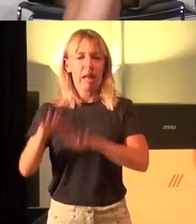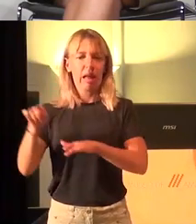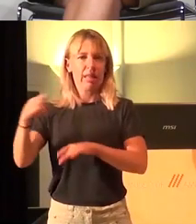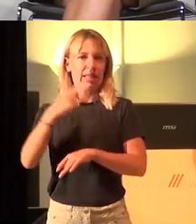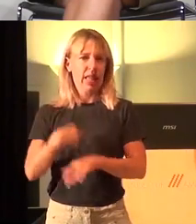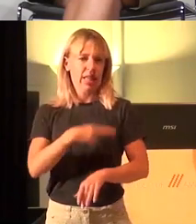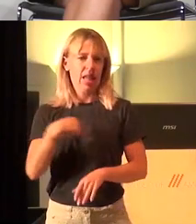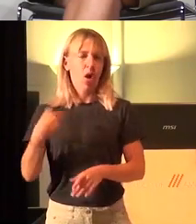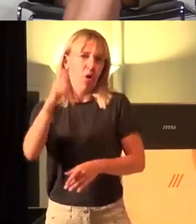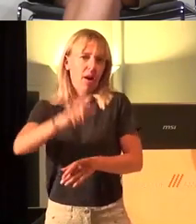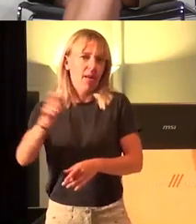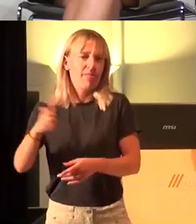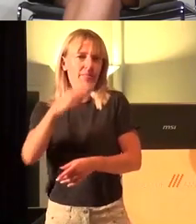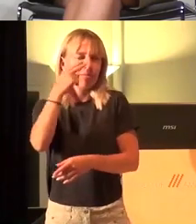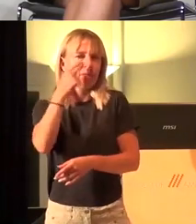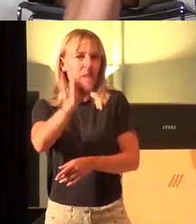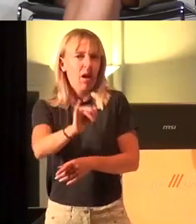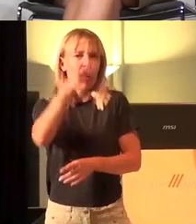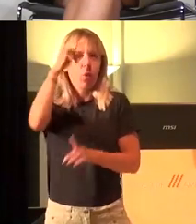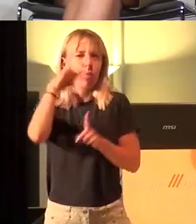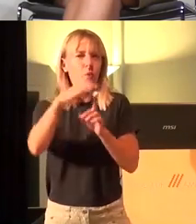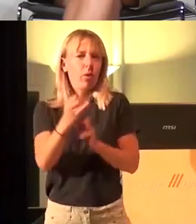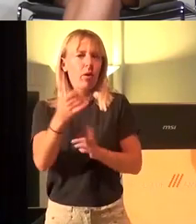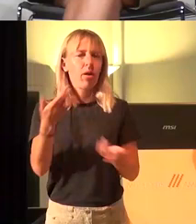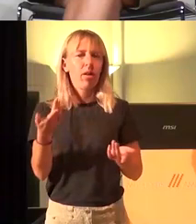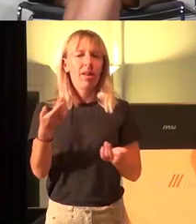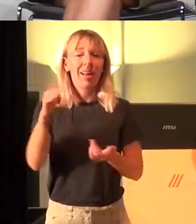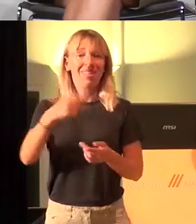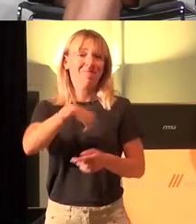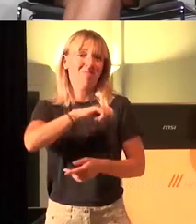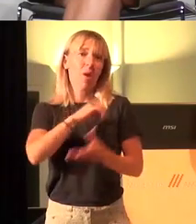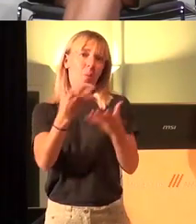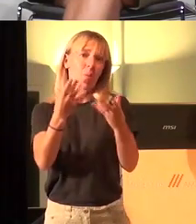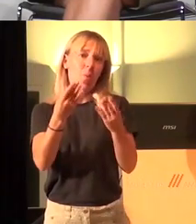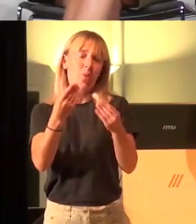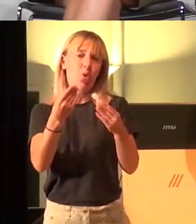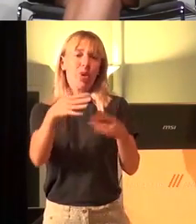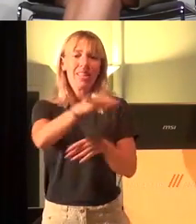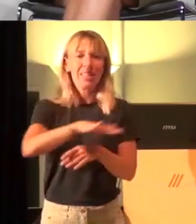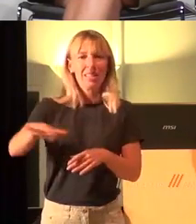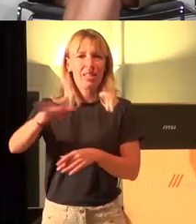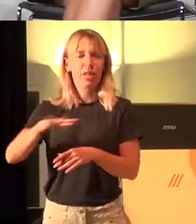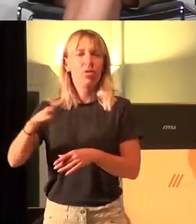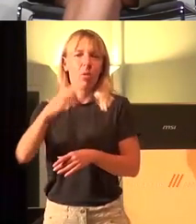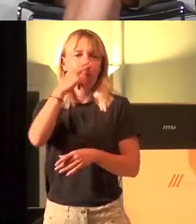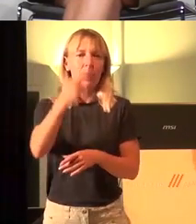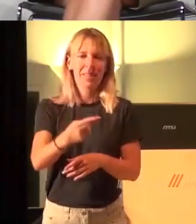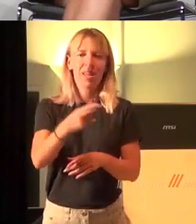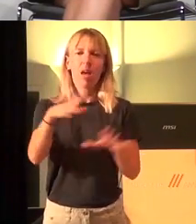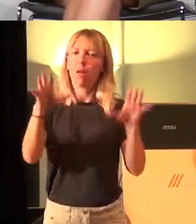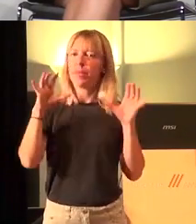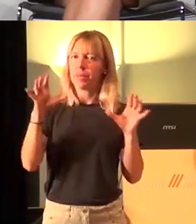Santiago, pues claro, la gente tiene interés por la cultura, y más en España, que tenemos un montón de rincones en los que visitar y